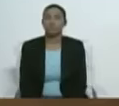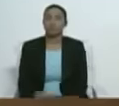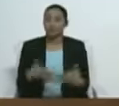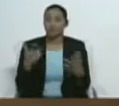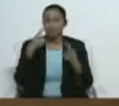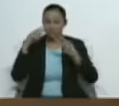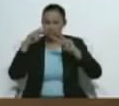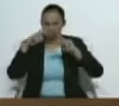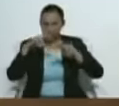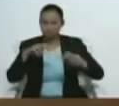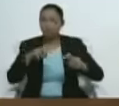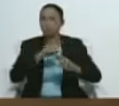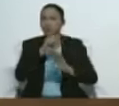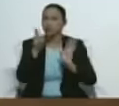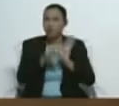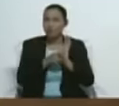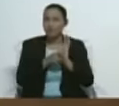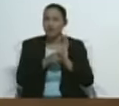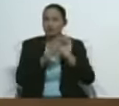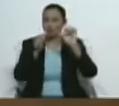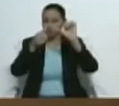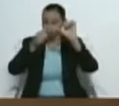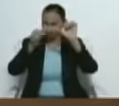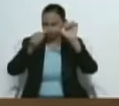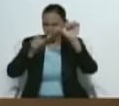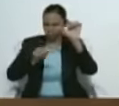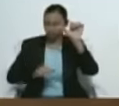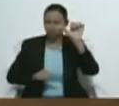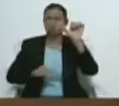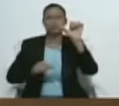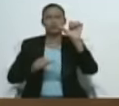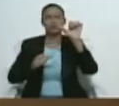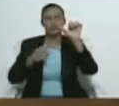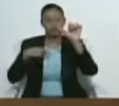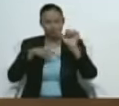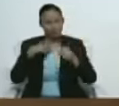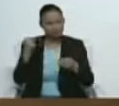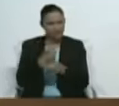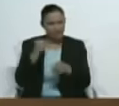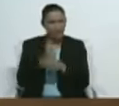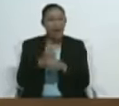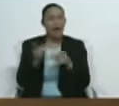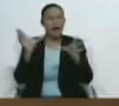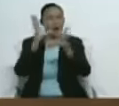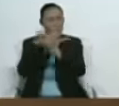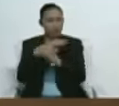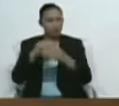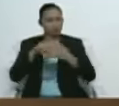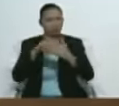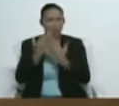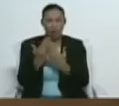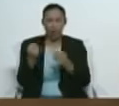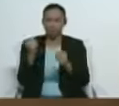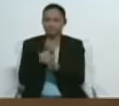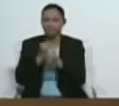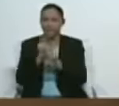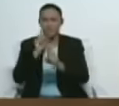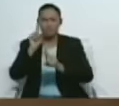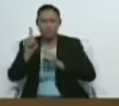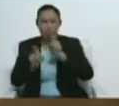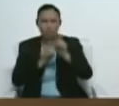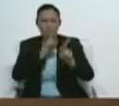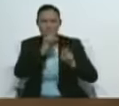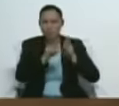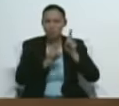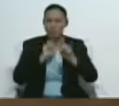de ayer durante la noche la madrugada de hoy donde hemos estado trabajando durante toda la madrugada se han realizado